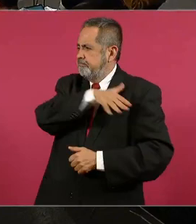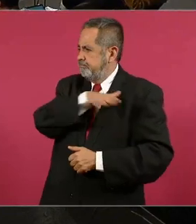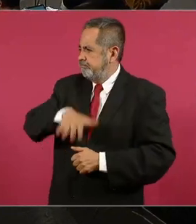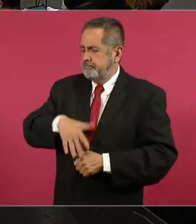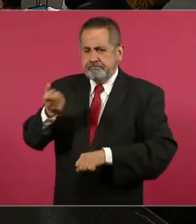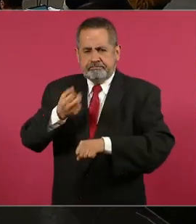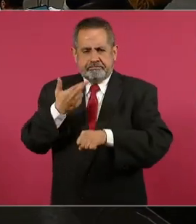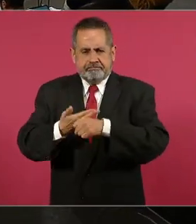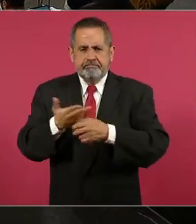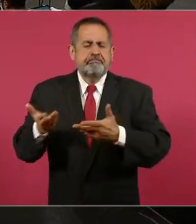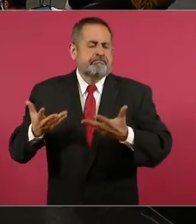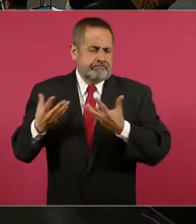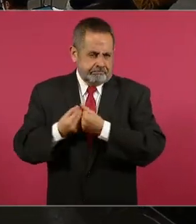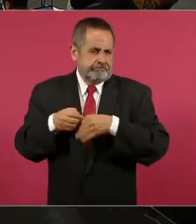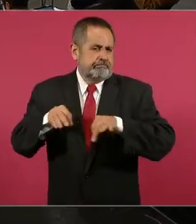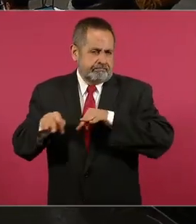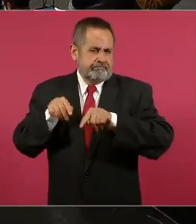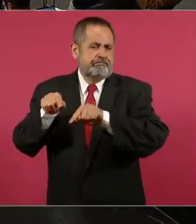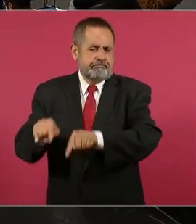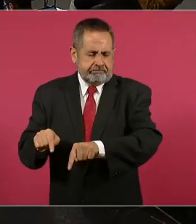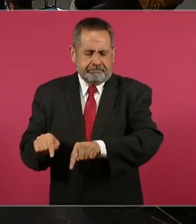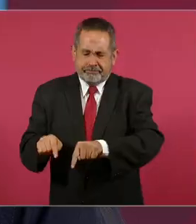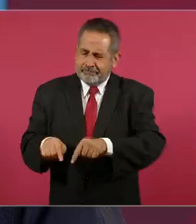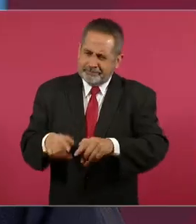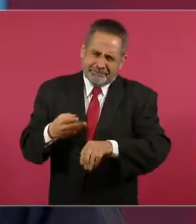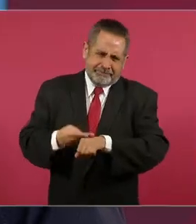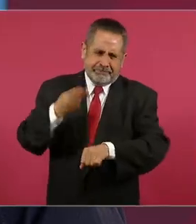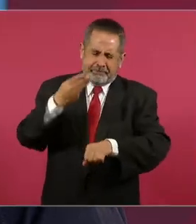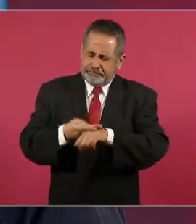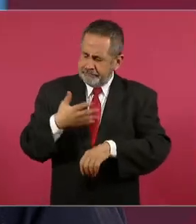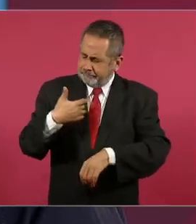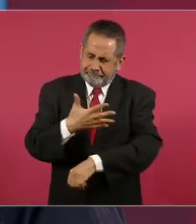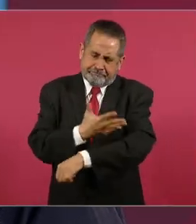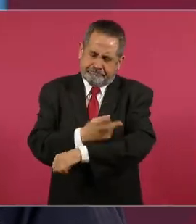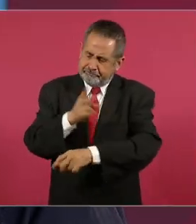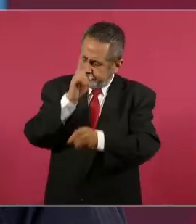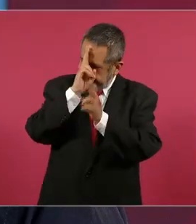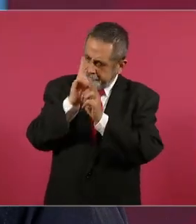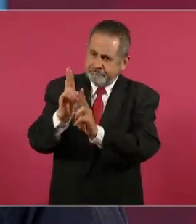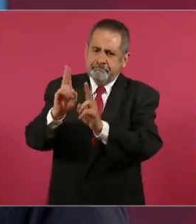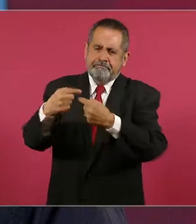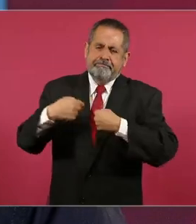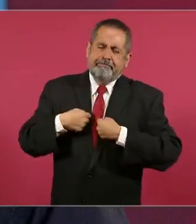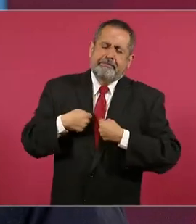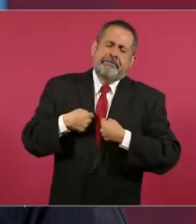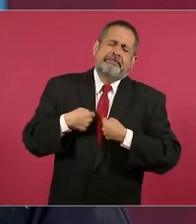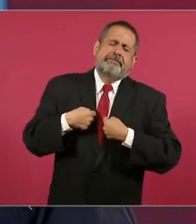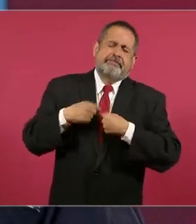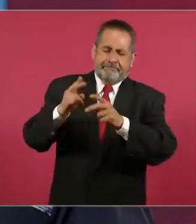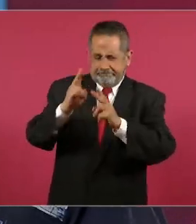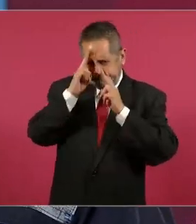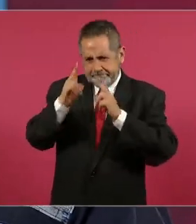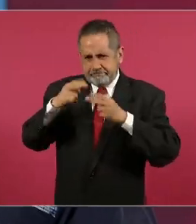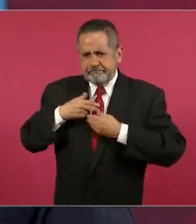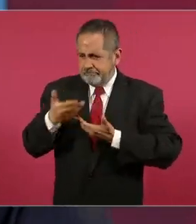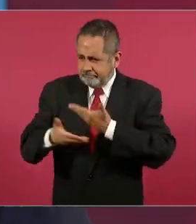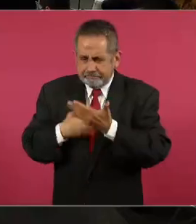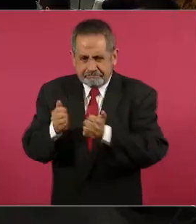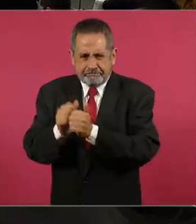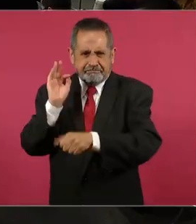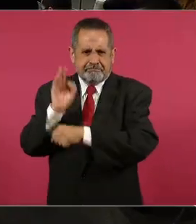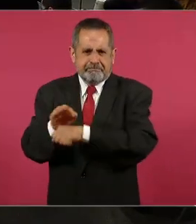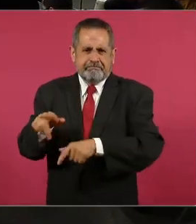secretario, y muy, muy, muy honrado de esa oportunidad de servir a mis compatriotas.